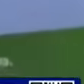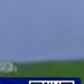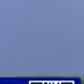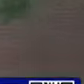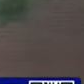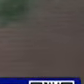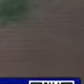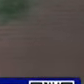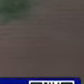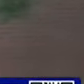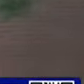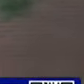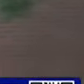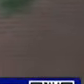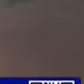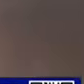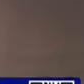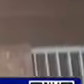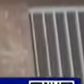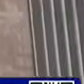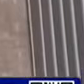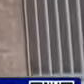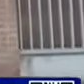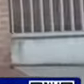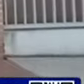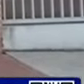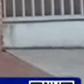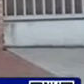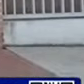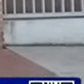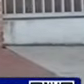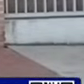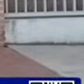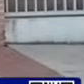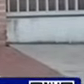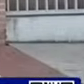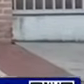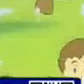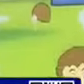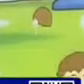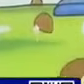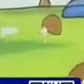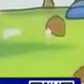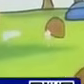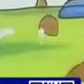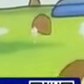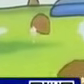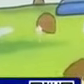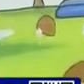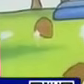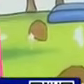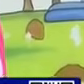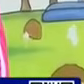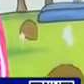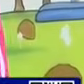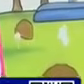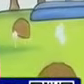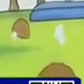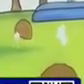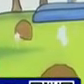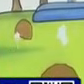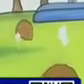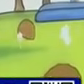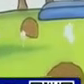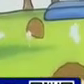sello y de la profesora es veredigna. Son originales, netamente originales. Esta es la denuncia que se ha presentado ante el fiscal departamental de